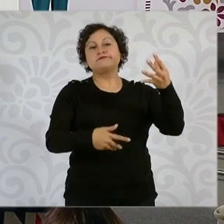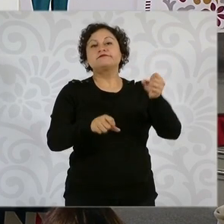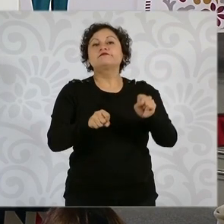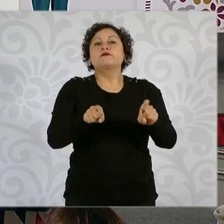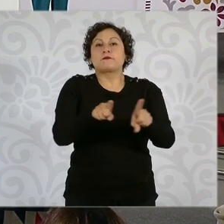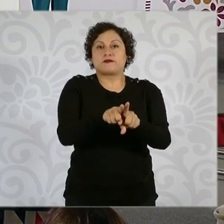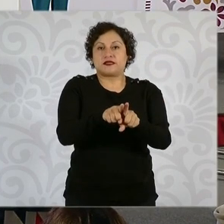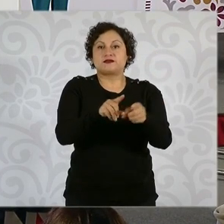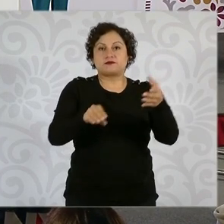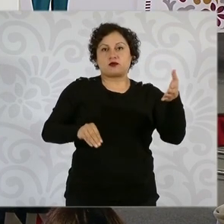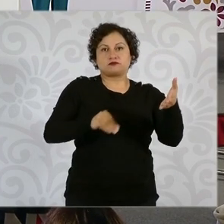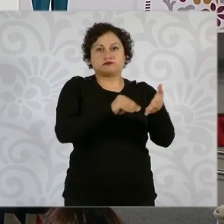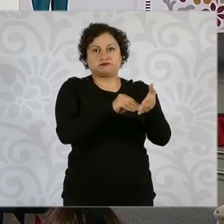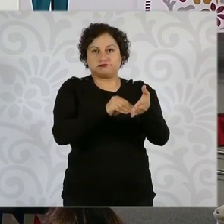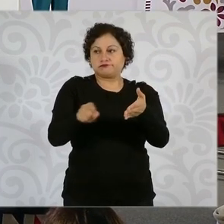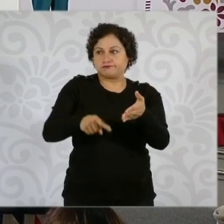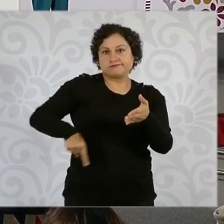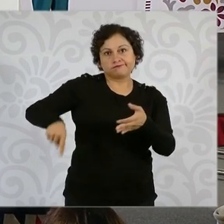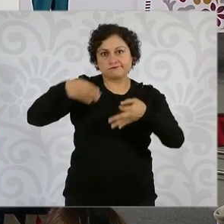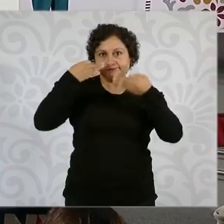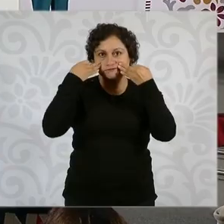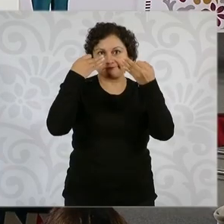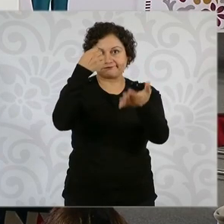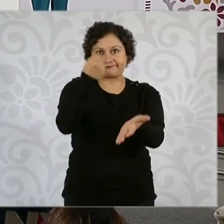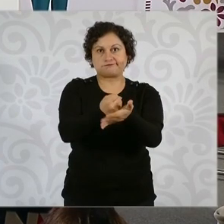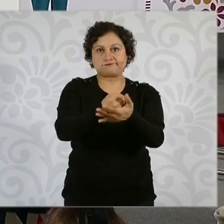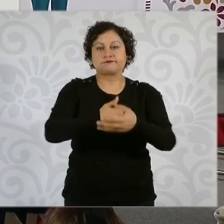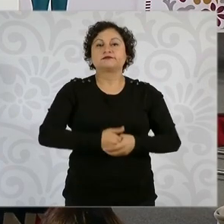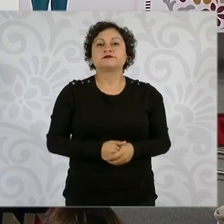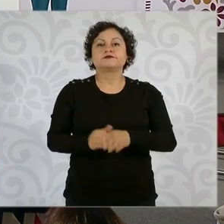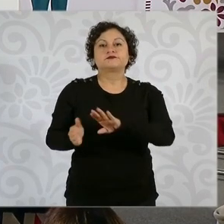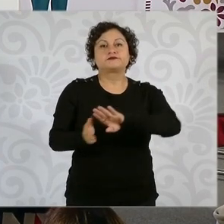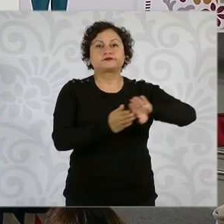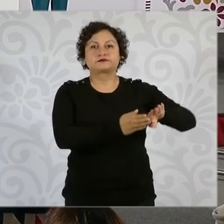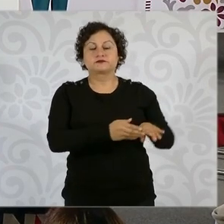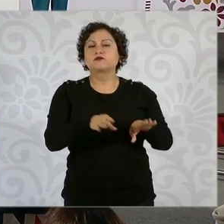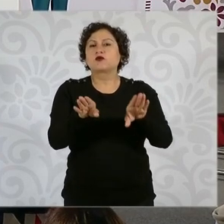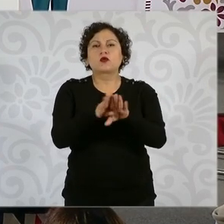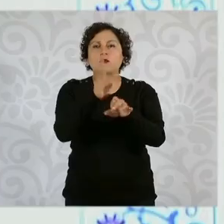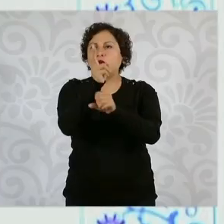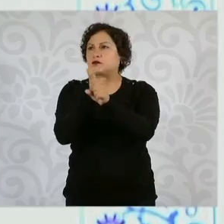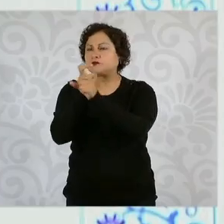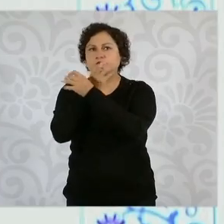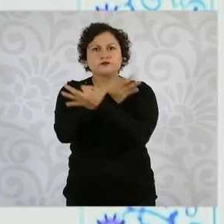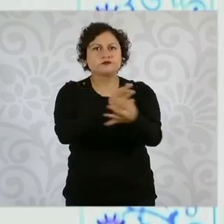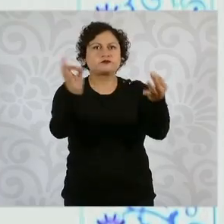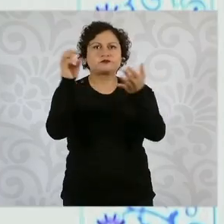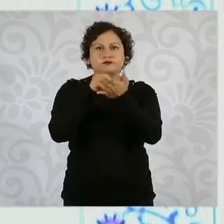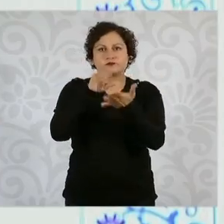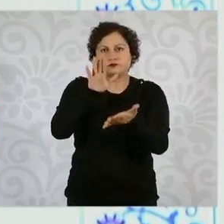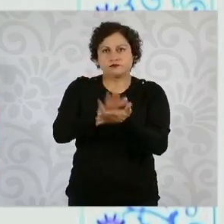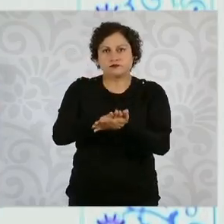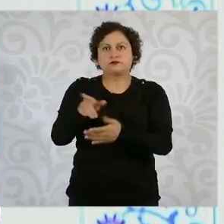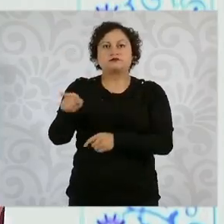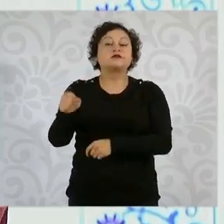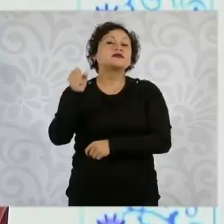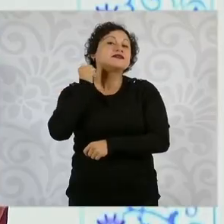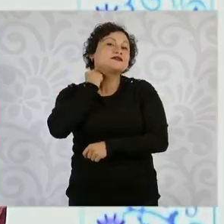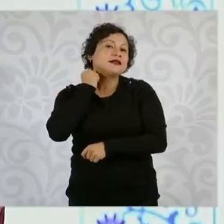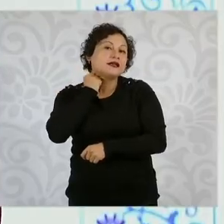declaración de validez. En cuanto a la convocatoria y postulación de las candidaturas, el Senado de la República emitirá